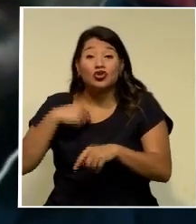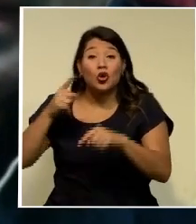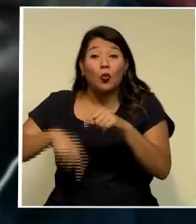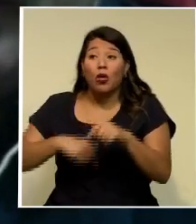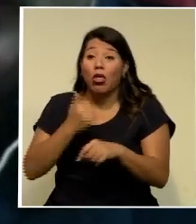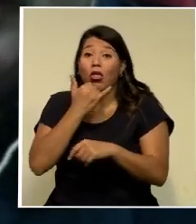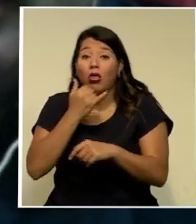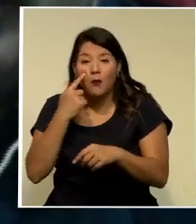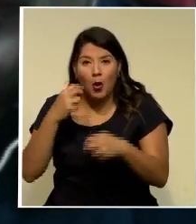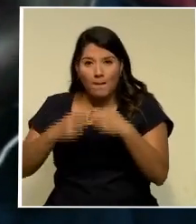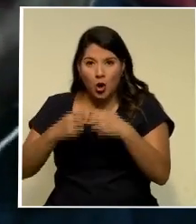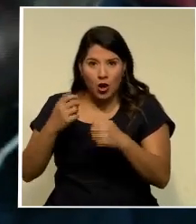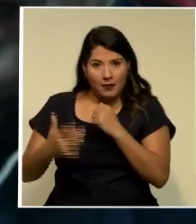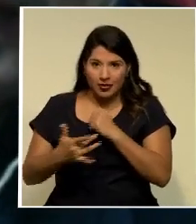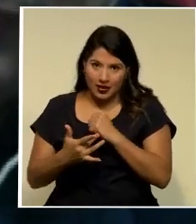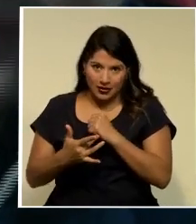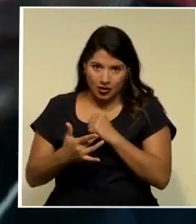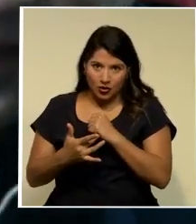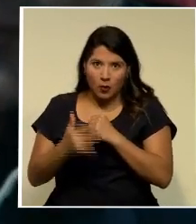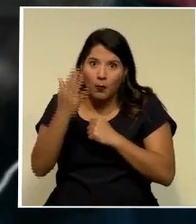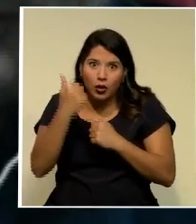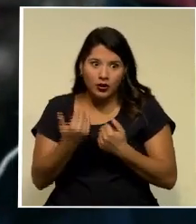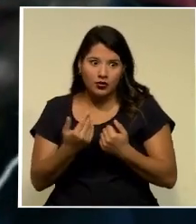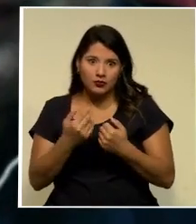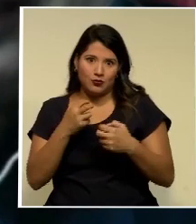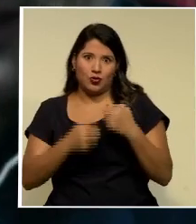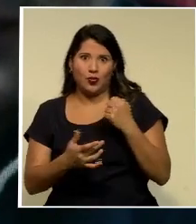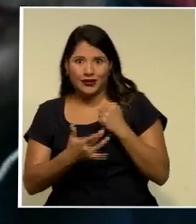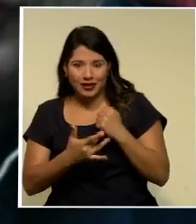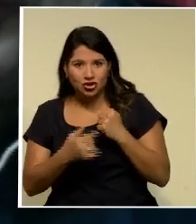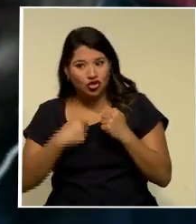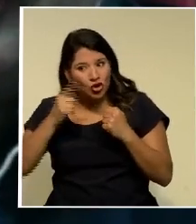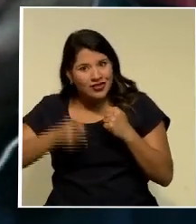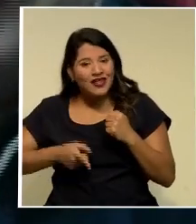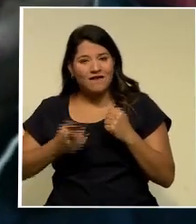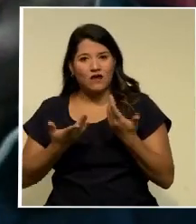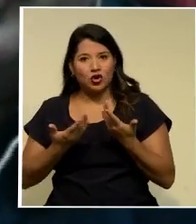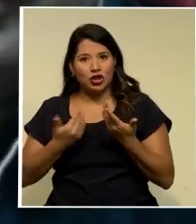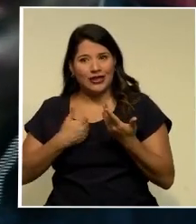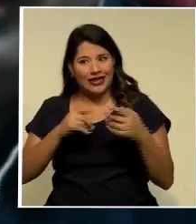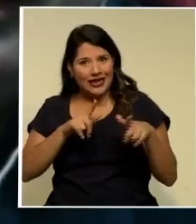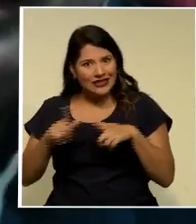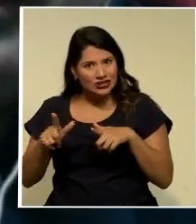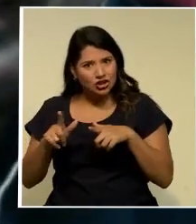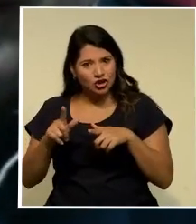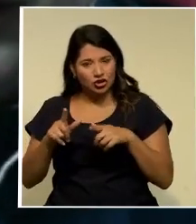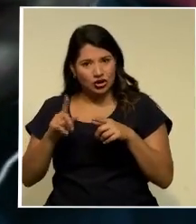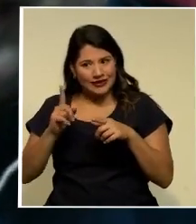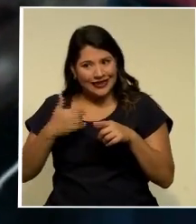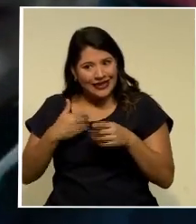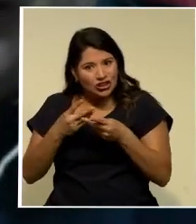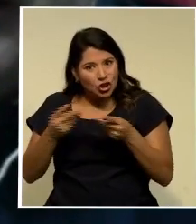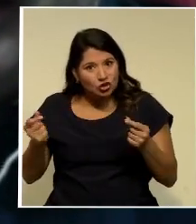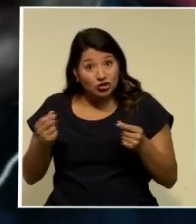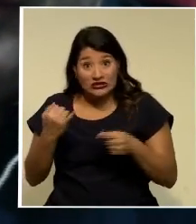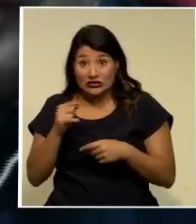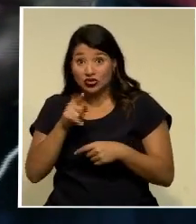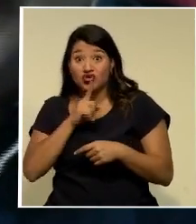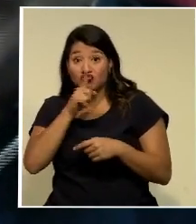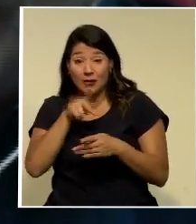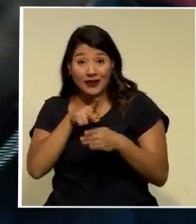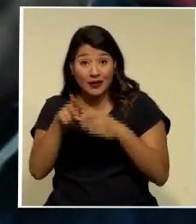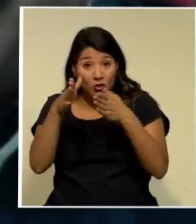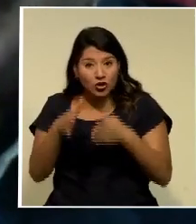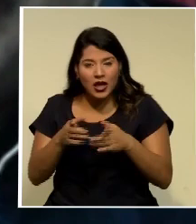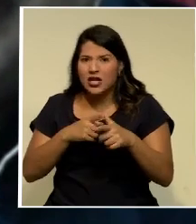problema técnico, porque es algo técnico. Tienes que tenerlo solucionado si eres un profesional, ¿verdad? Y entonces yo eso